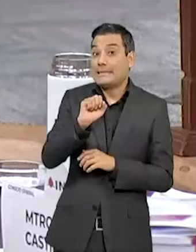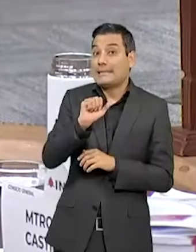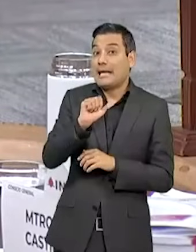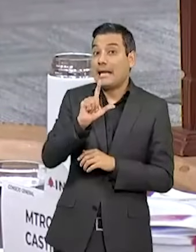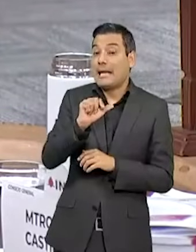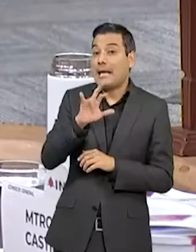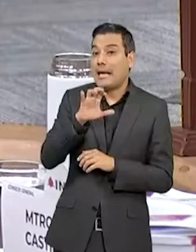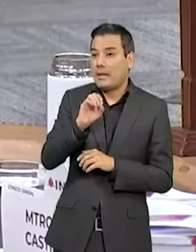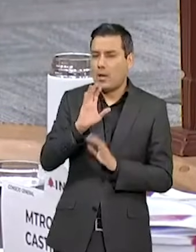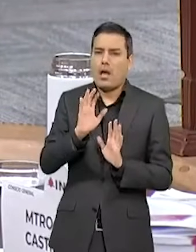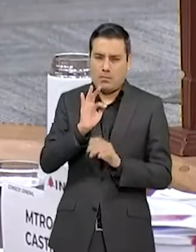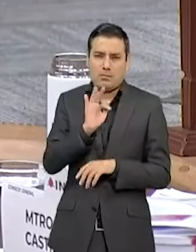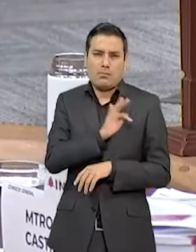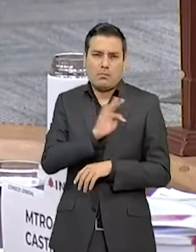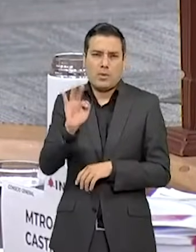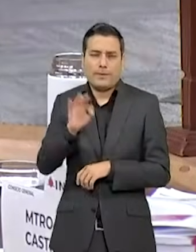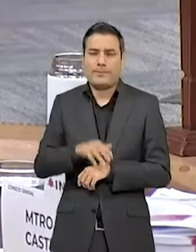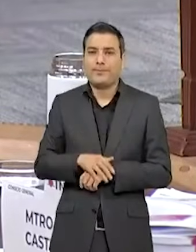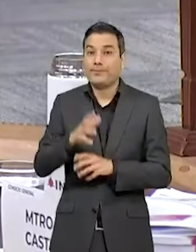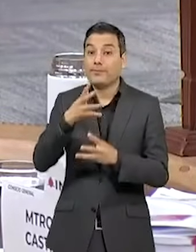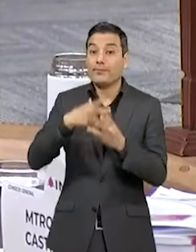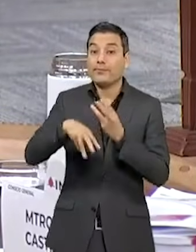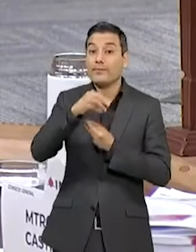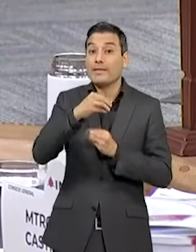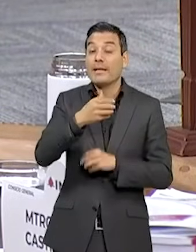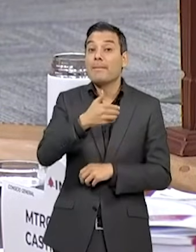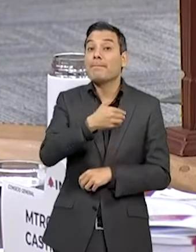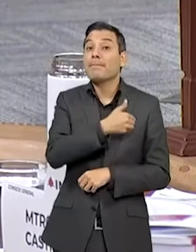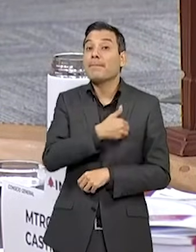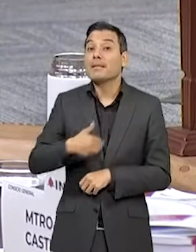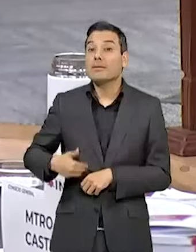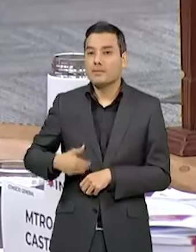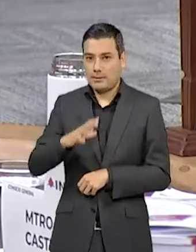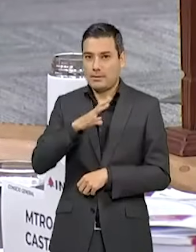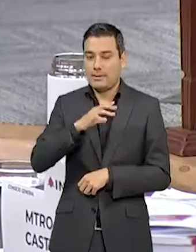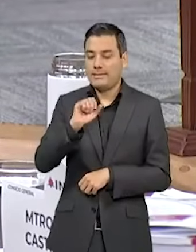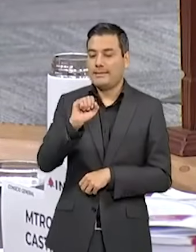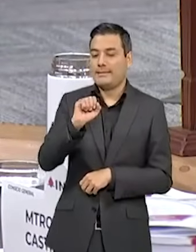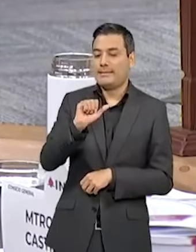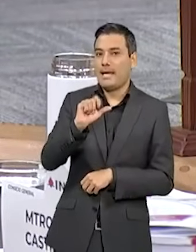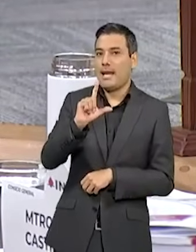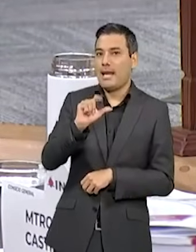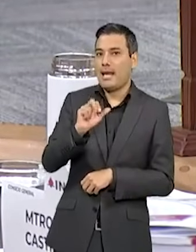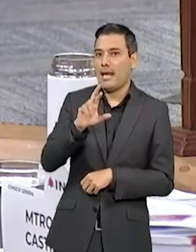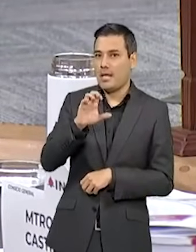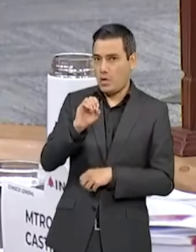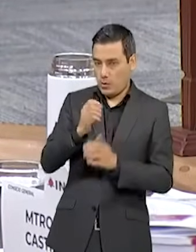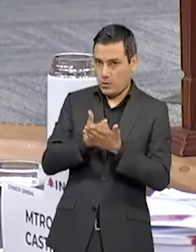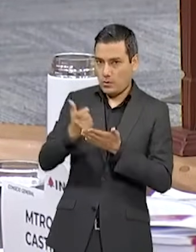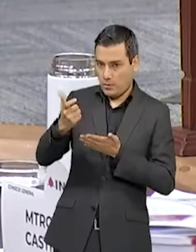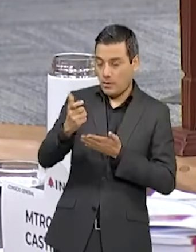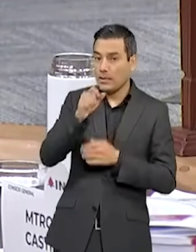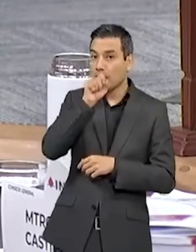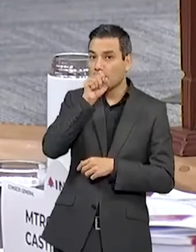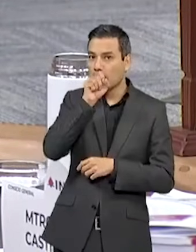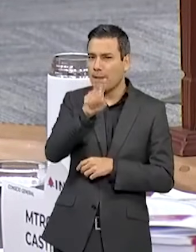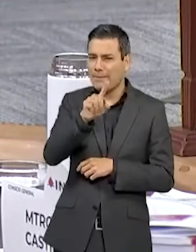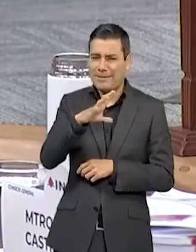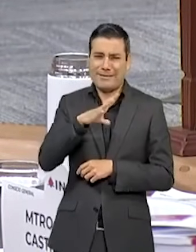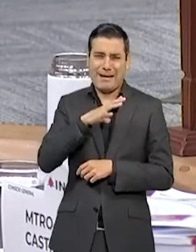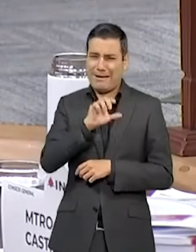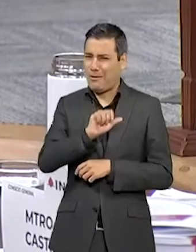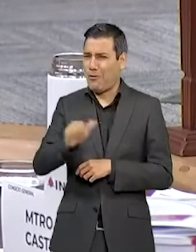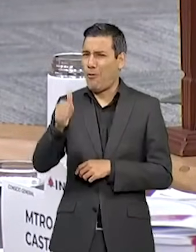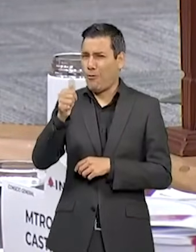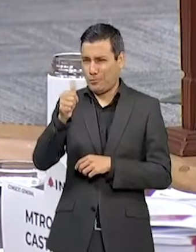En el caso del presidente de la República, además de su salario, recibe una infinidad de